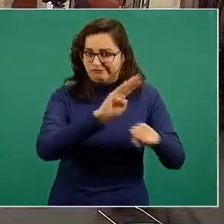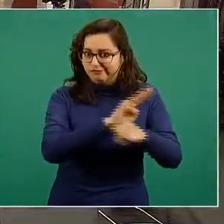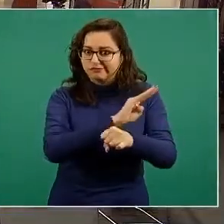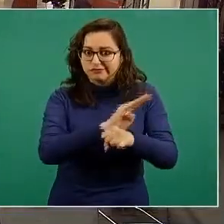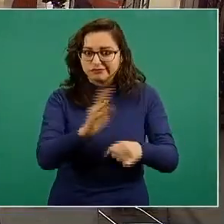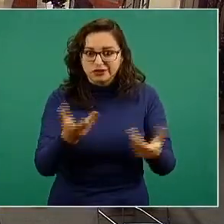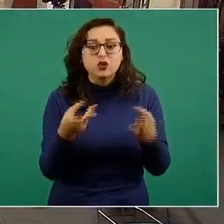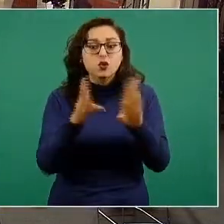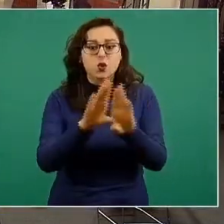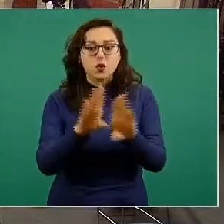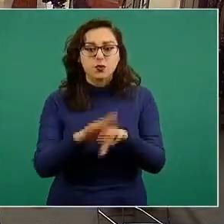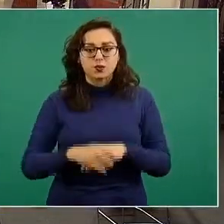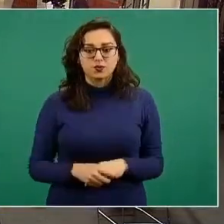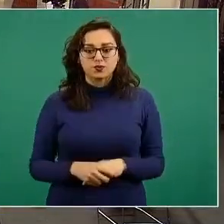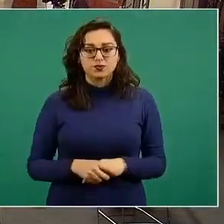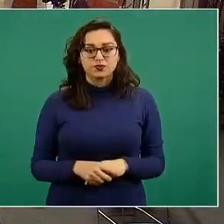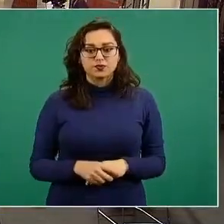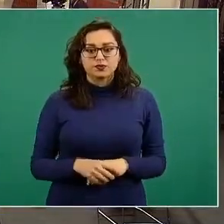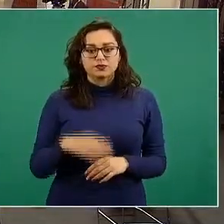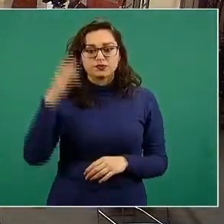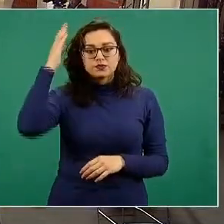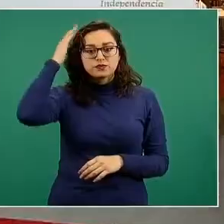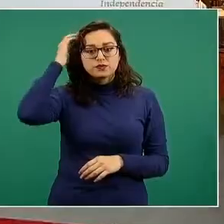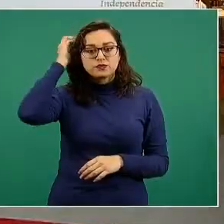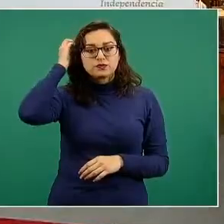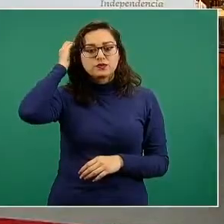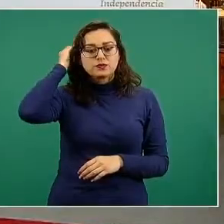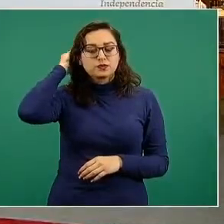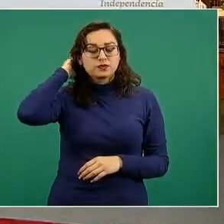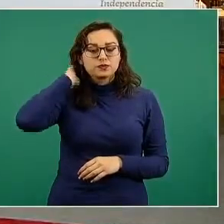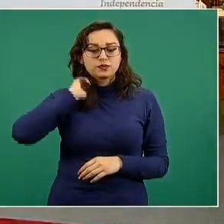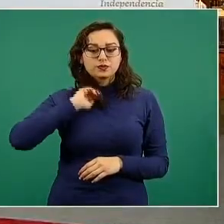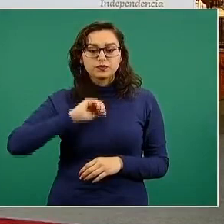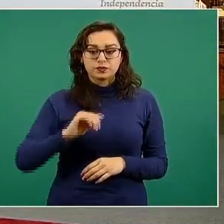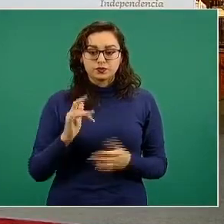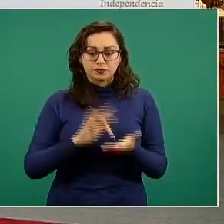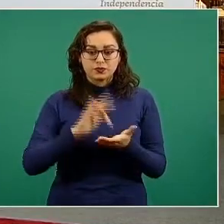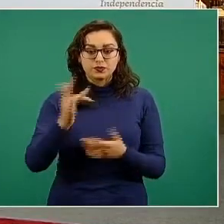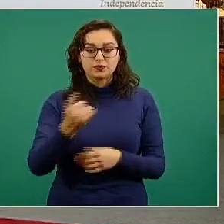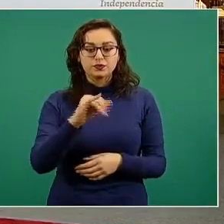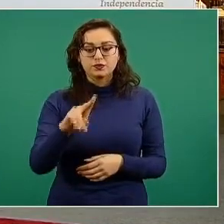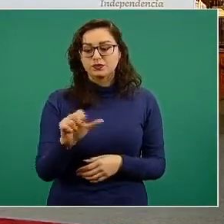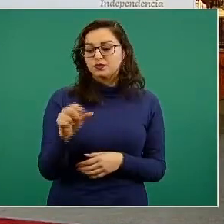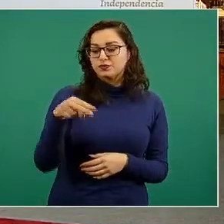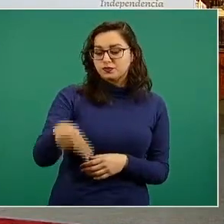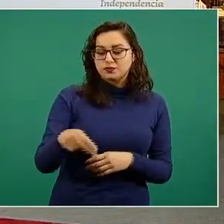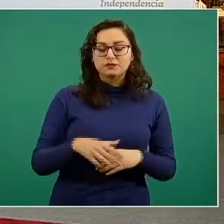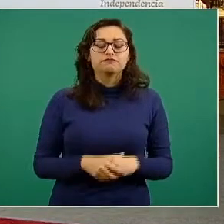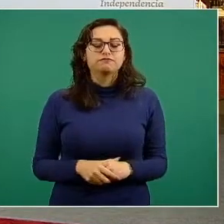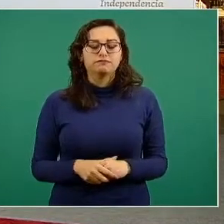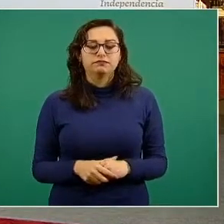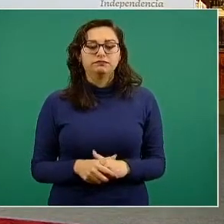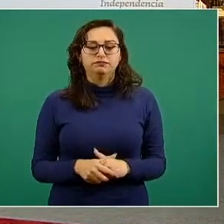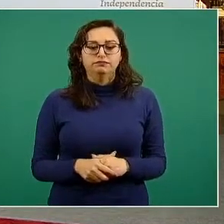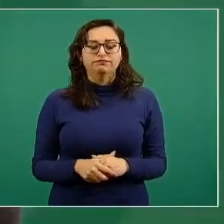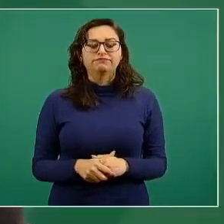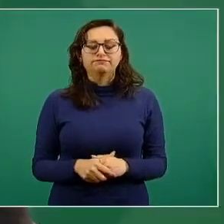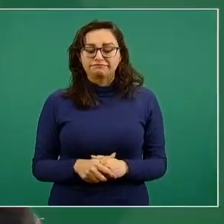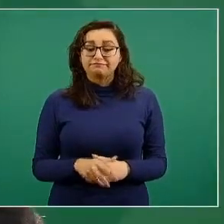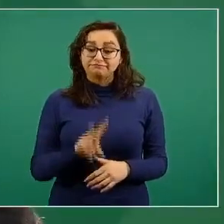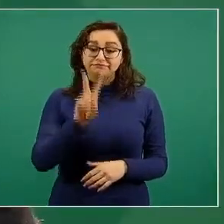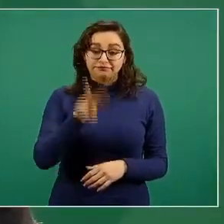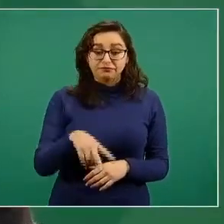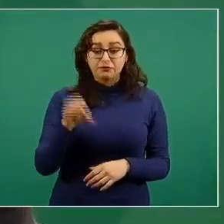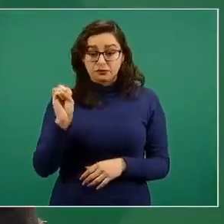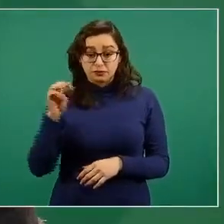Juan. Esto que menciona es importante. Efectivamente, la Organización Mundial de la Salud, que continuamente establece